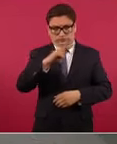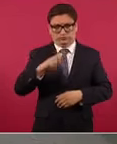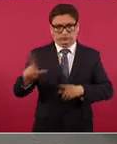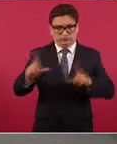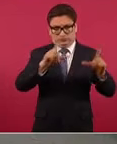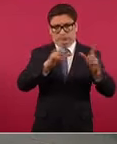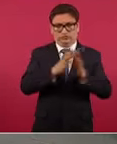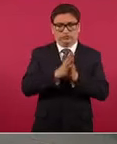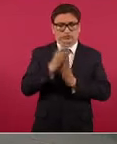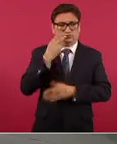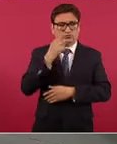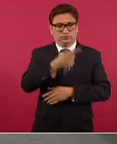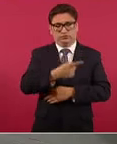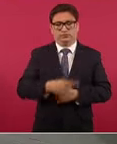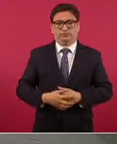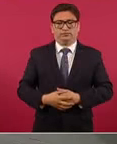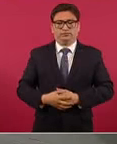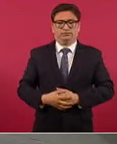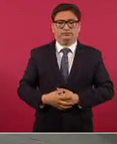nadie